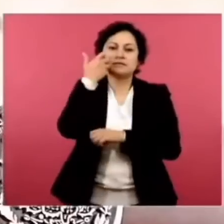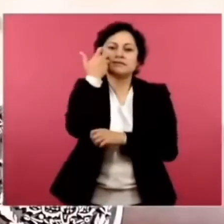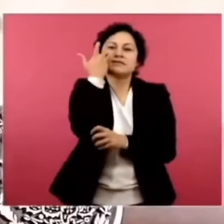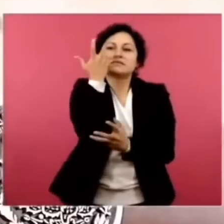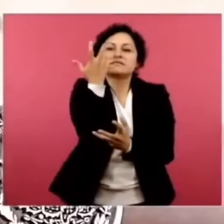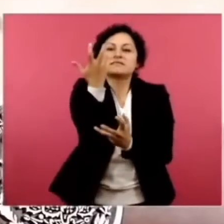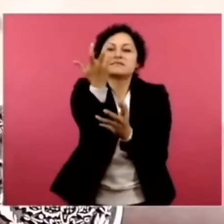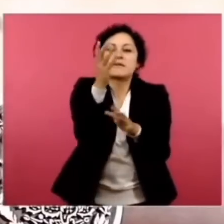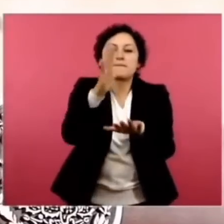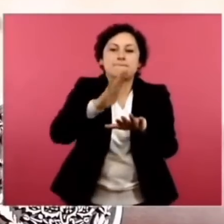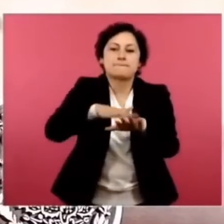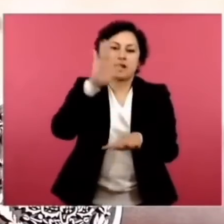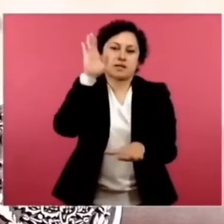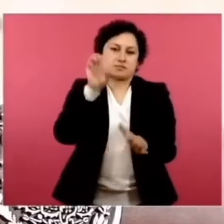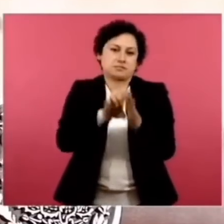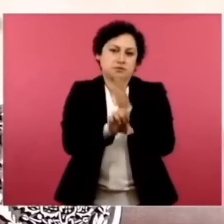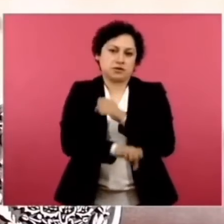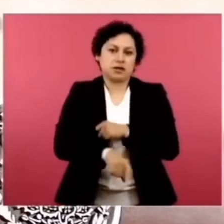de Texcoco.